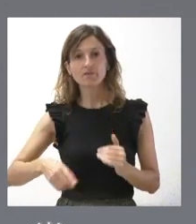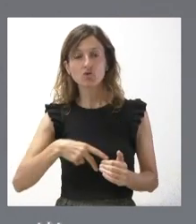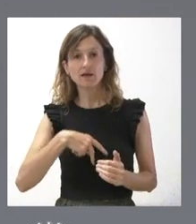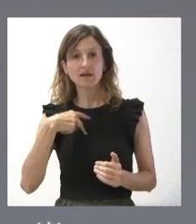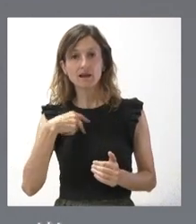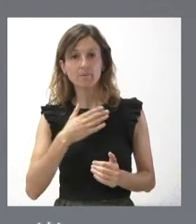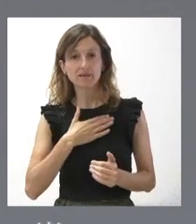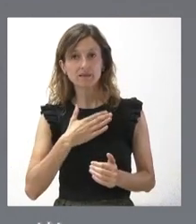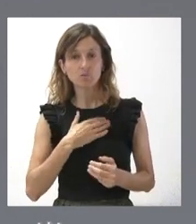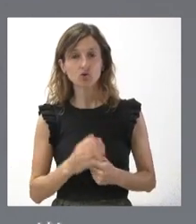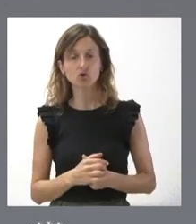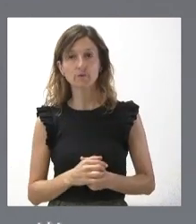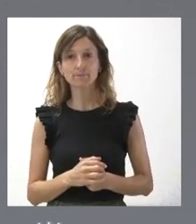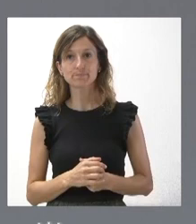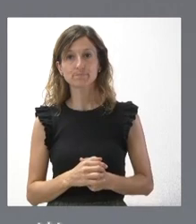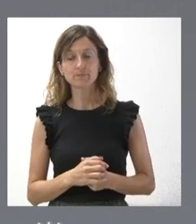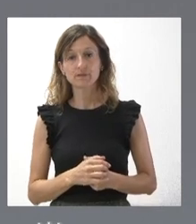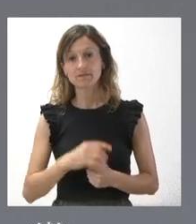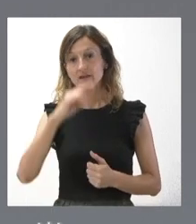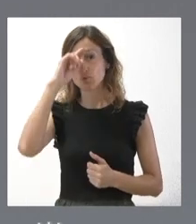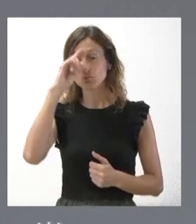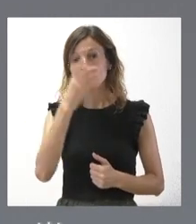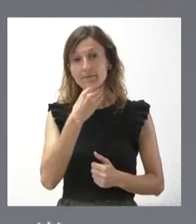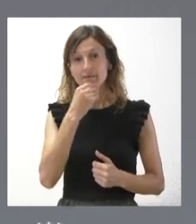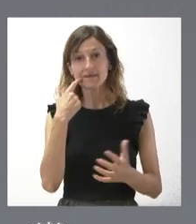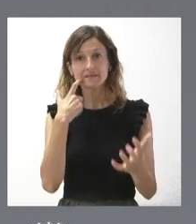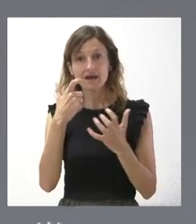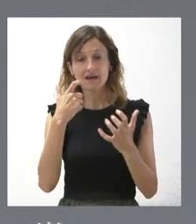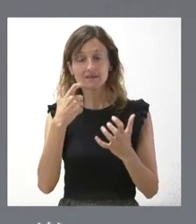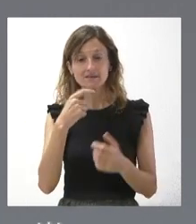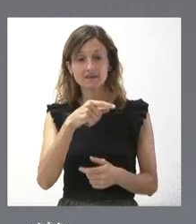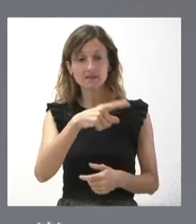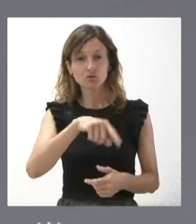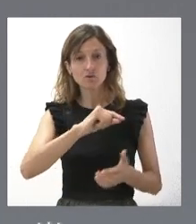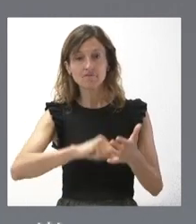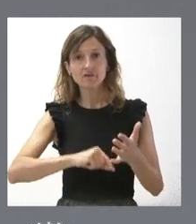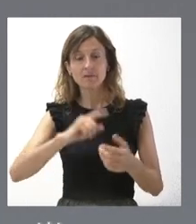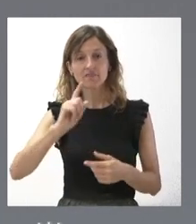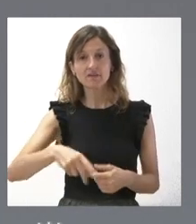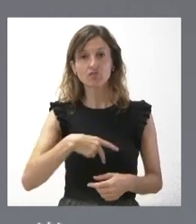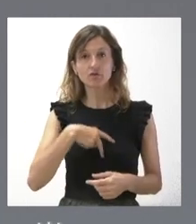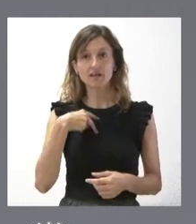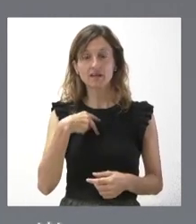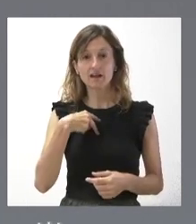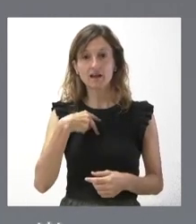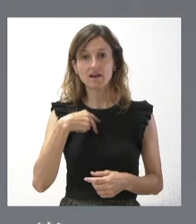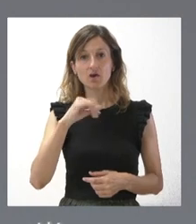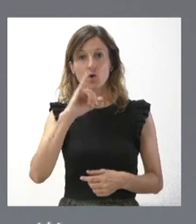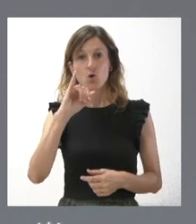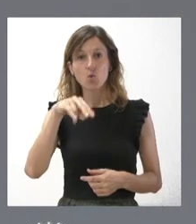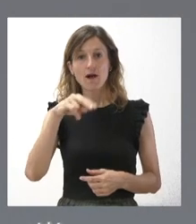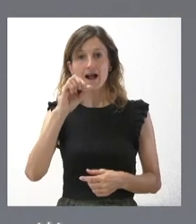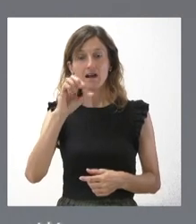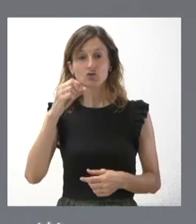de Patrimonio Cultural y Bellas Artes y la firma nuestro director general, don Juan Carlos Prieto